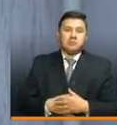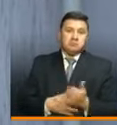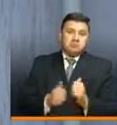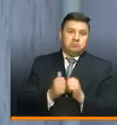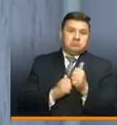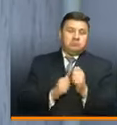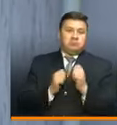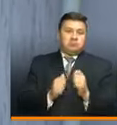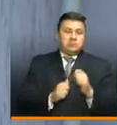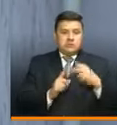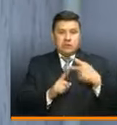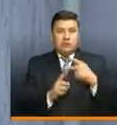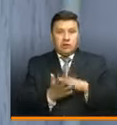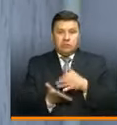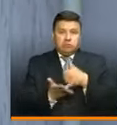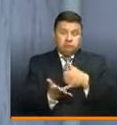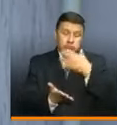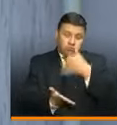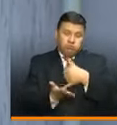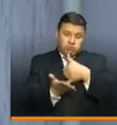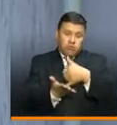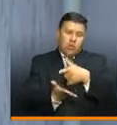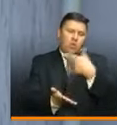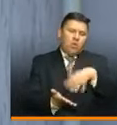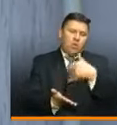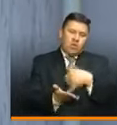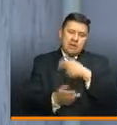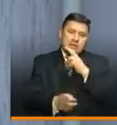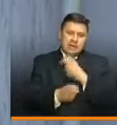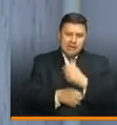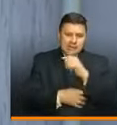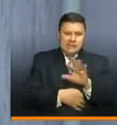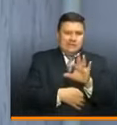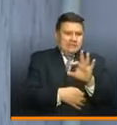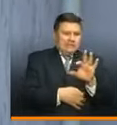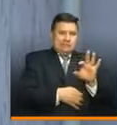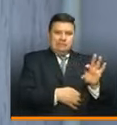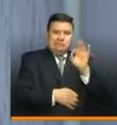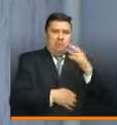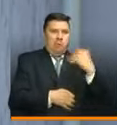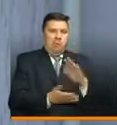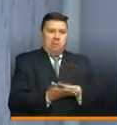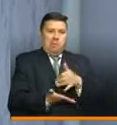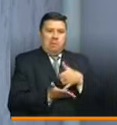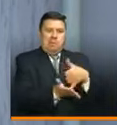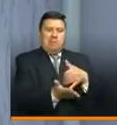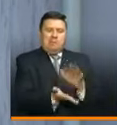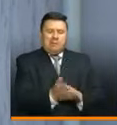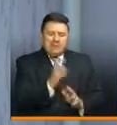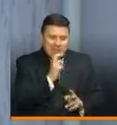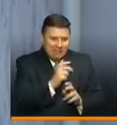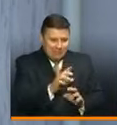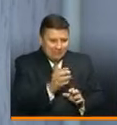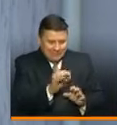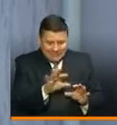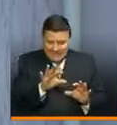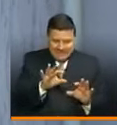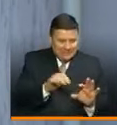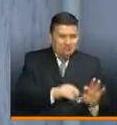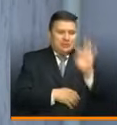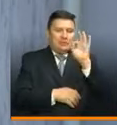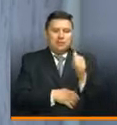Pasaríamos a dar el segundo premio. Realmente ha sido difícil seleccionar a los premiados y reitero lo que